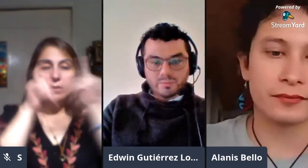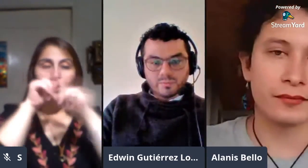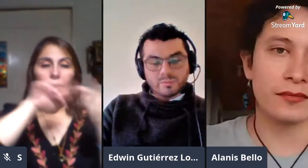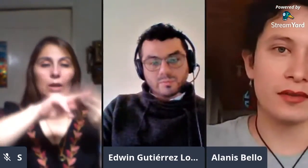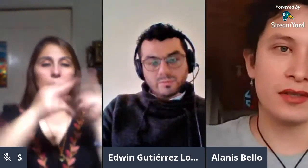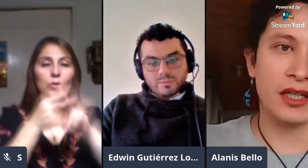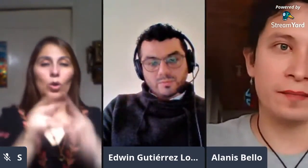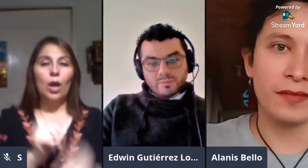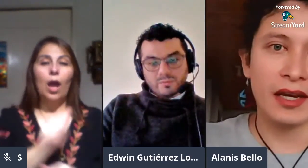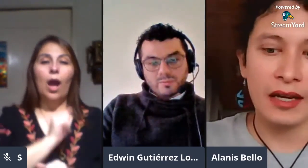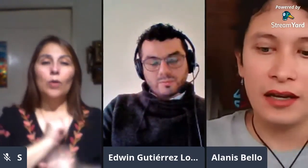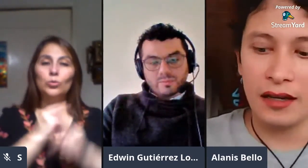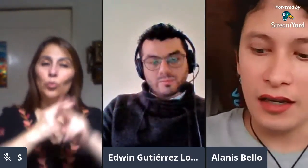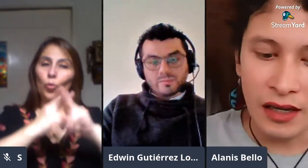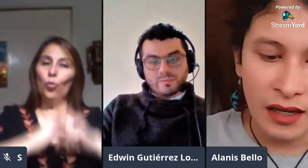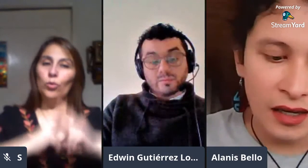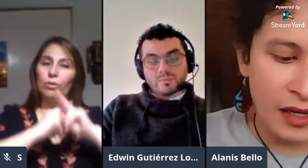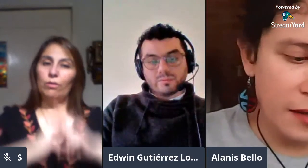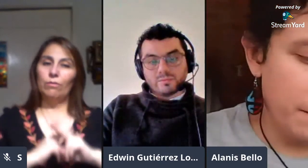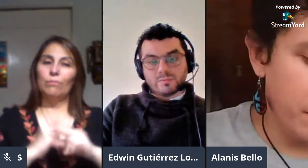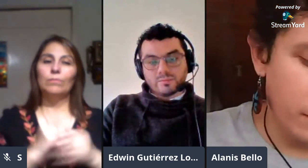autocuidado? Sí.